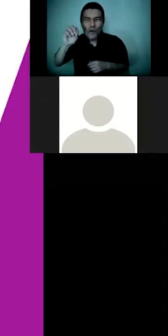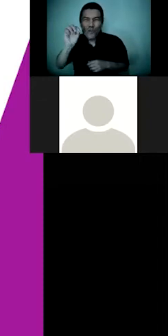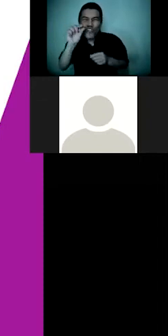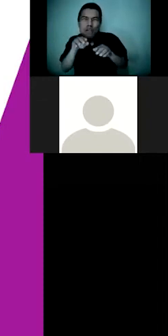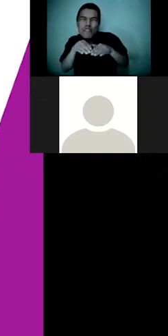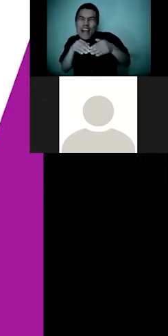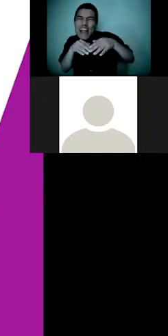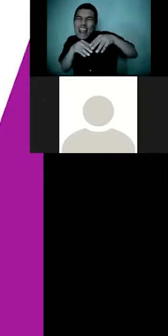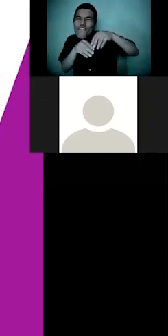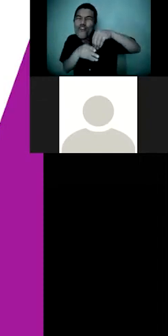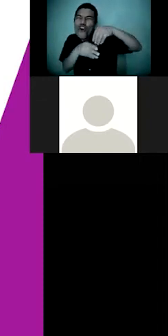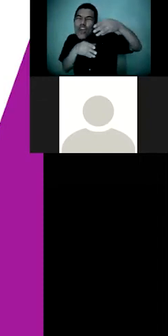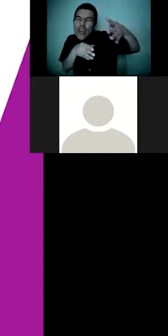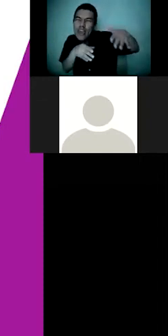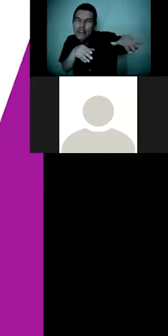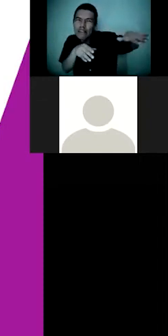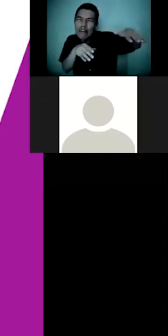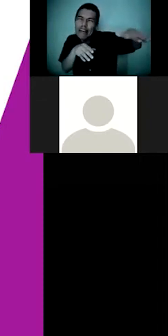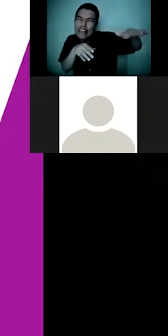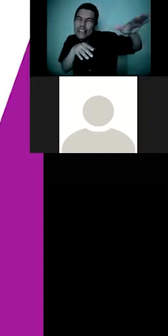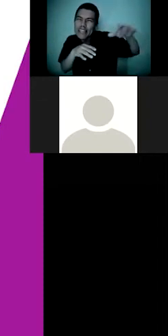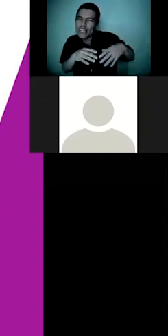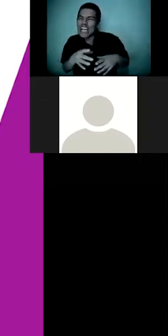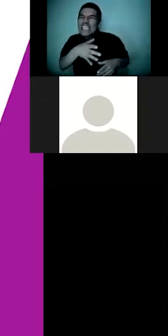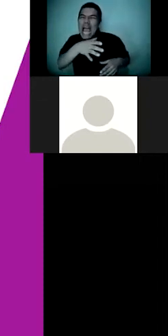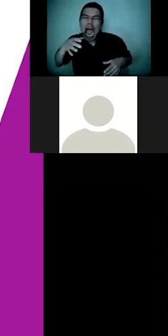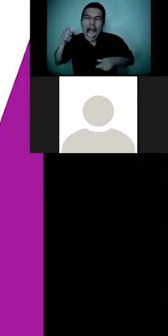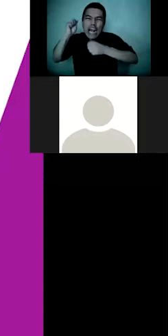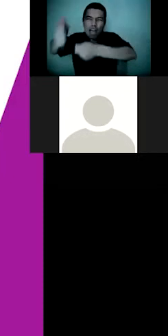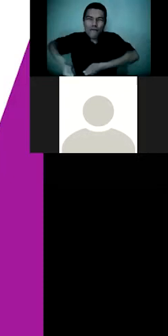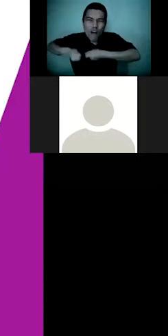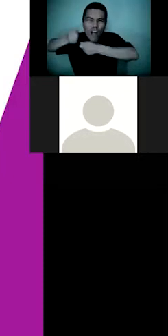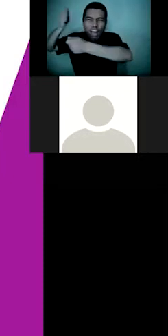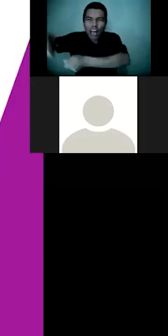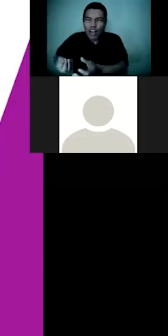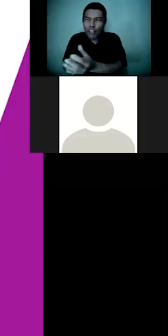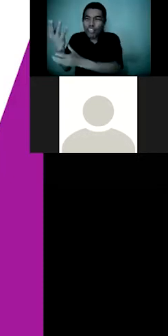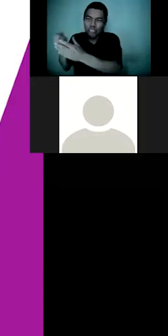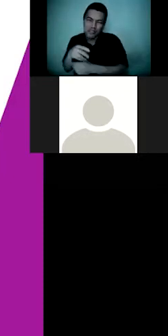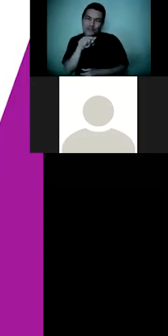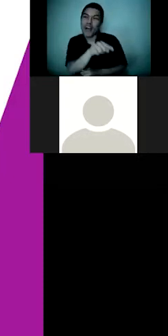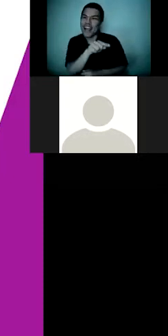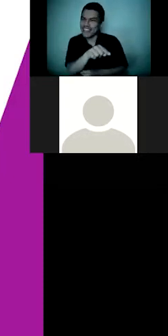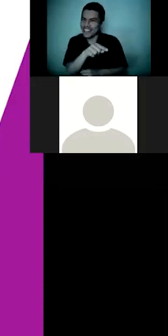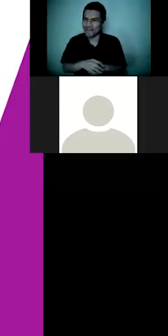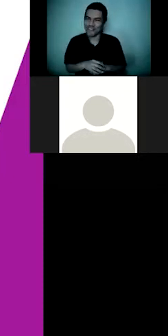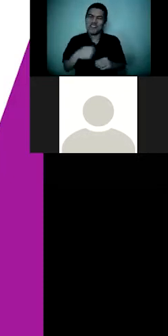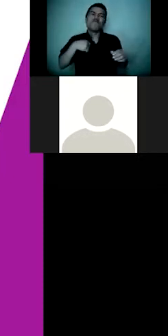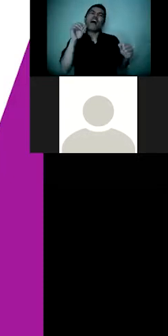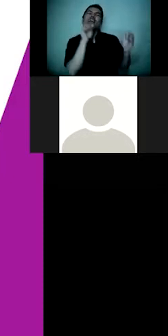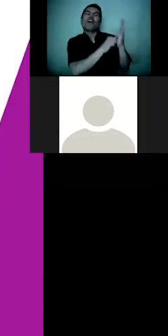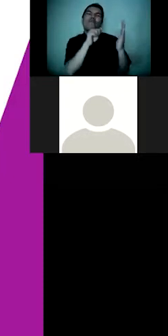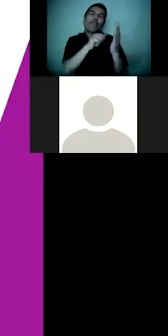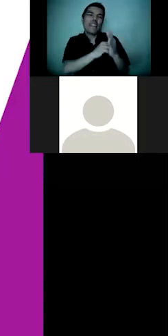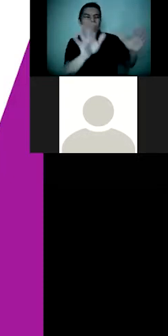como caserío, en el campo, afuera de Chiclayo, ahí en la parte agrícola,